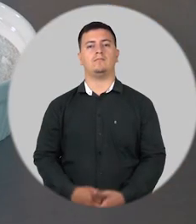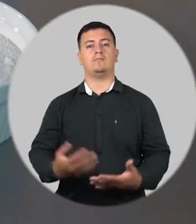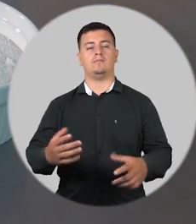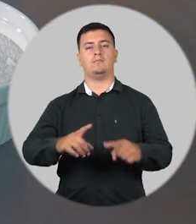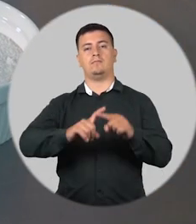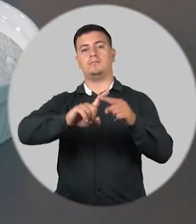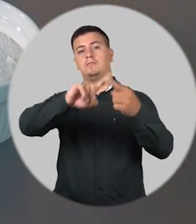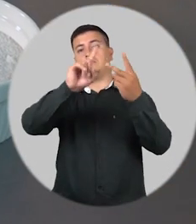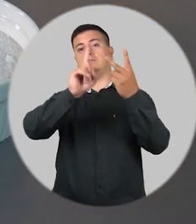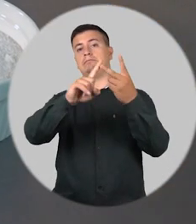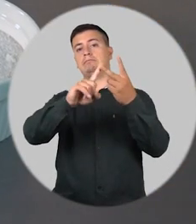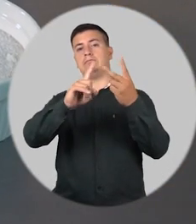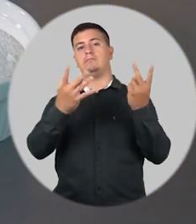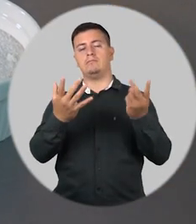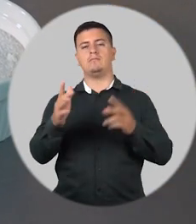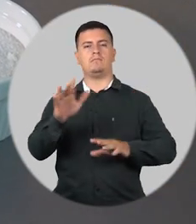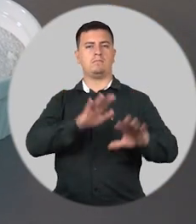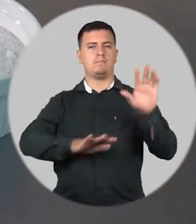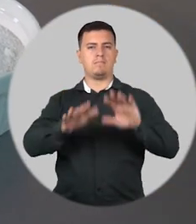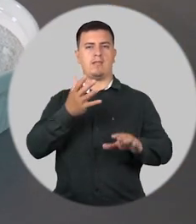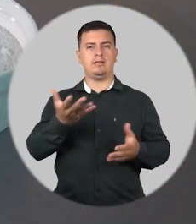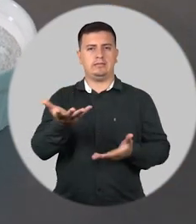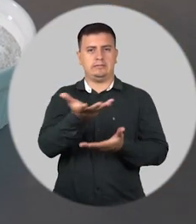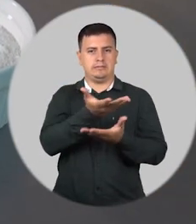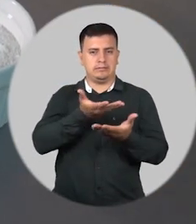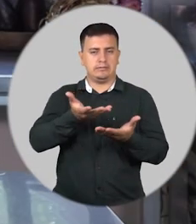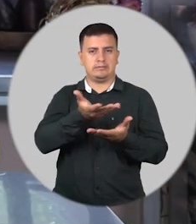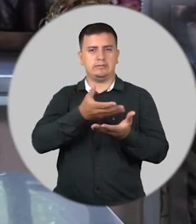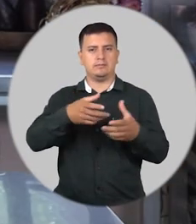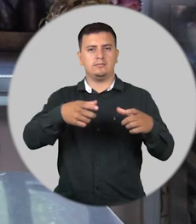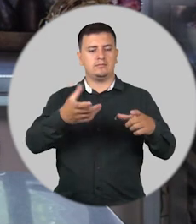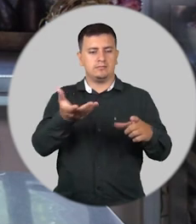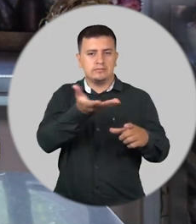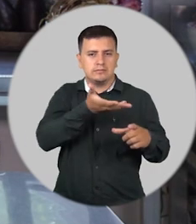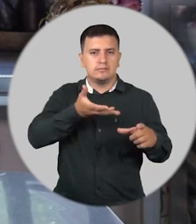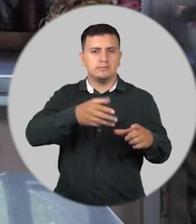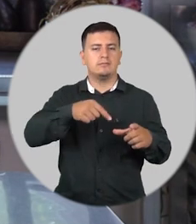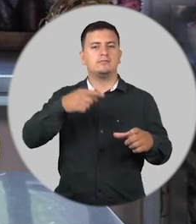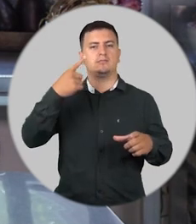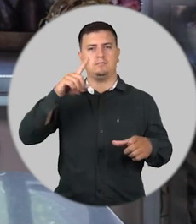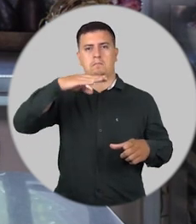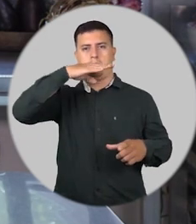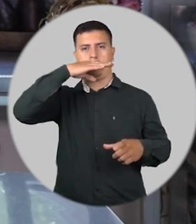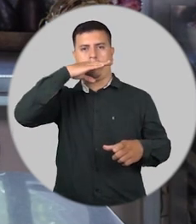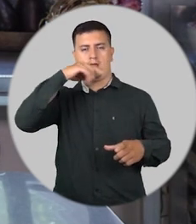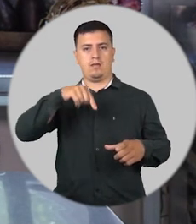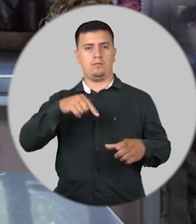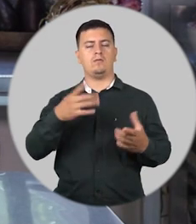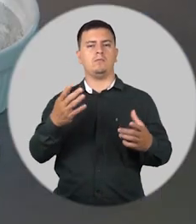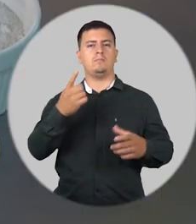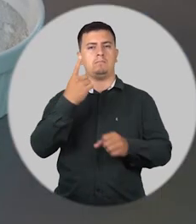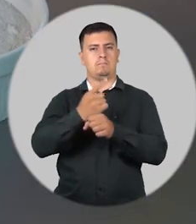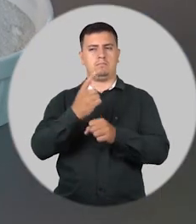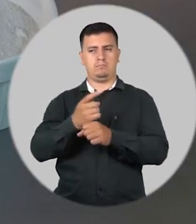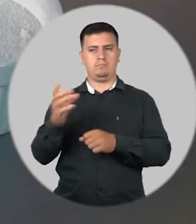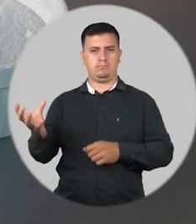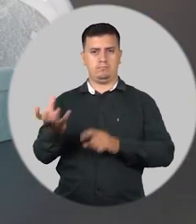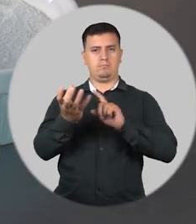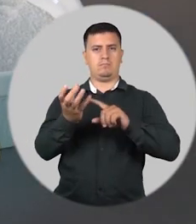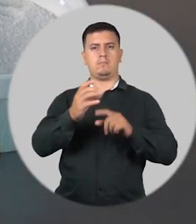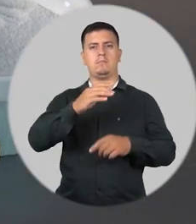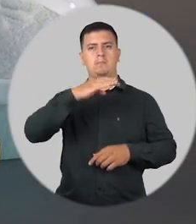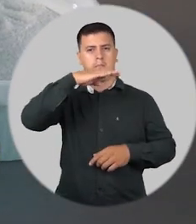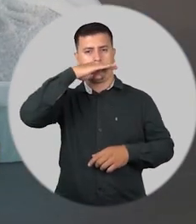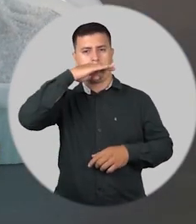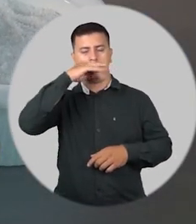Como segunda opción vamos a preparar una salsa agridulce o chutney de mango. Para esto vamos a usar un mango